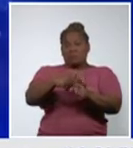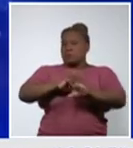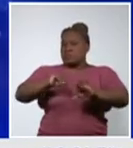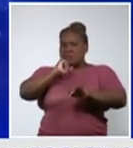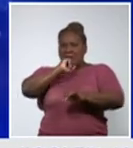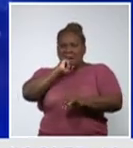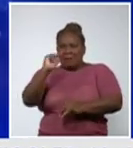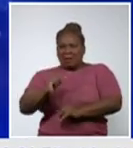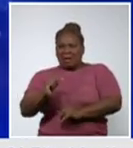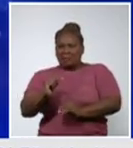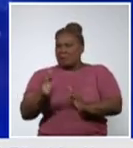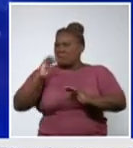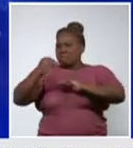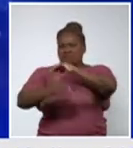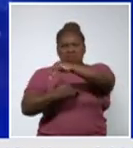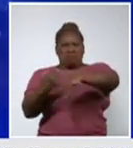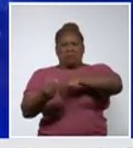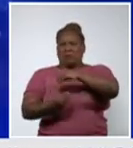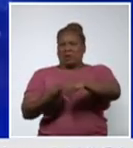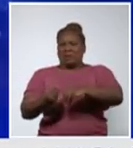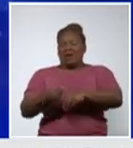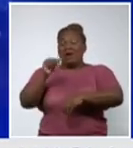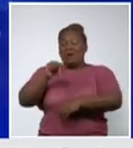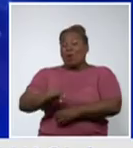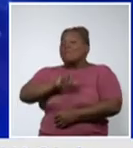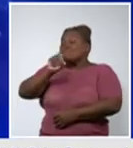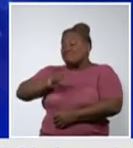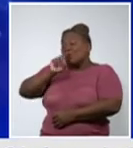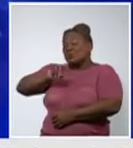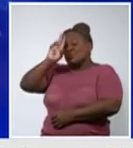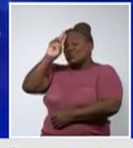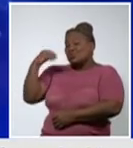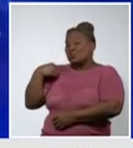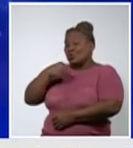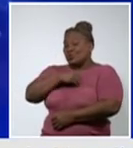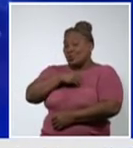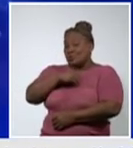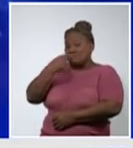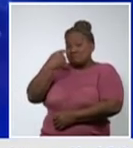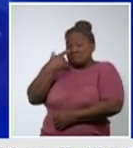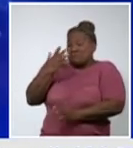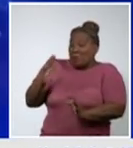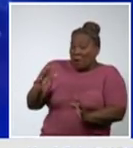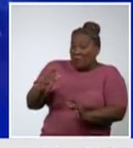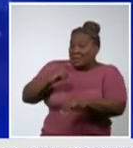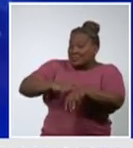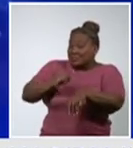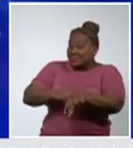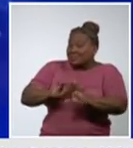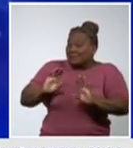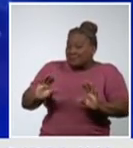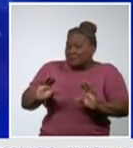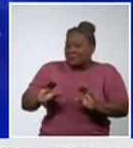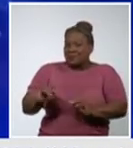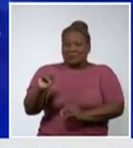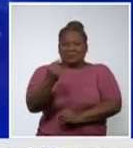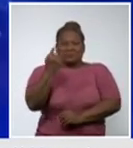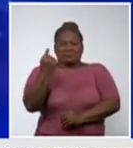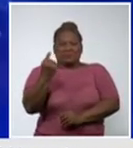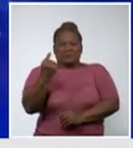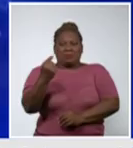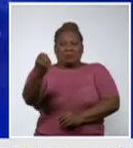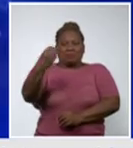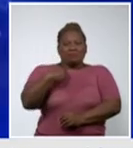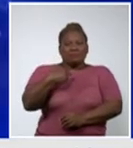transmitir. Tenemos varias preguntas para hoy, doctor. Vamos a ver si nos da tiempo para todas. Bueno, nos escribe